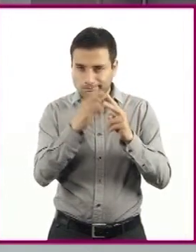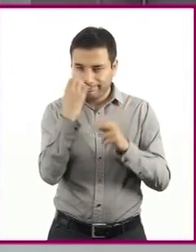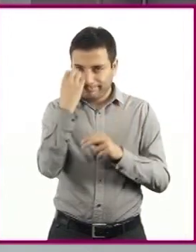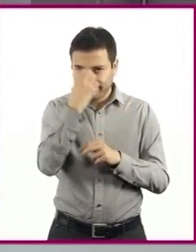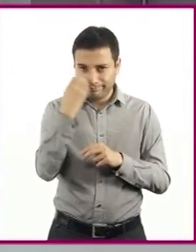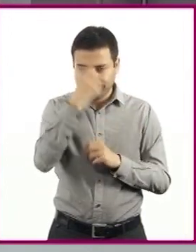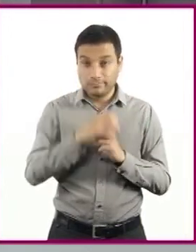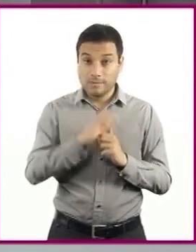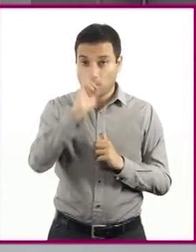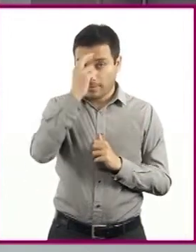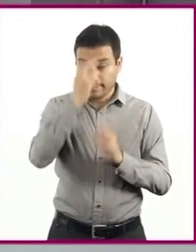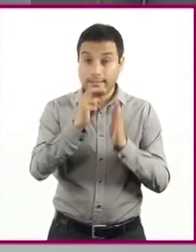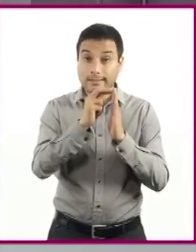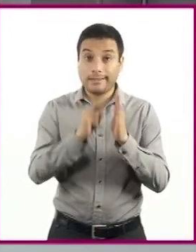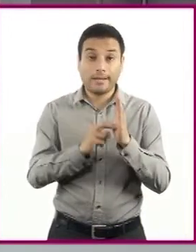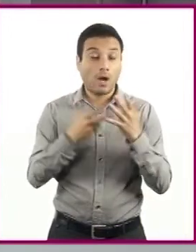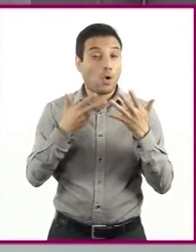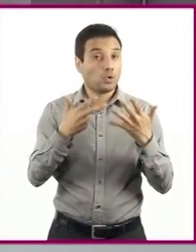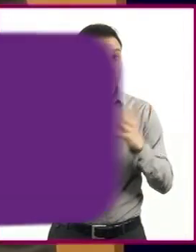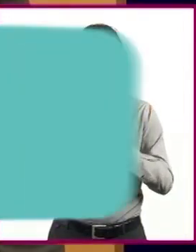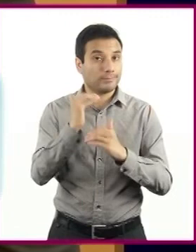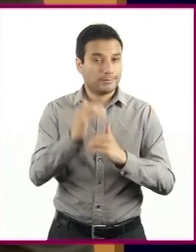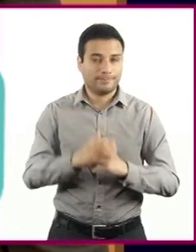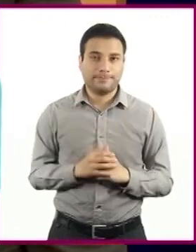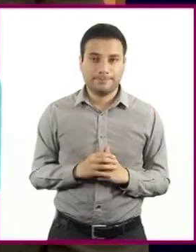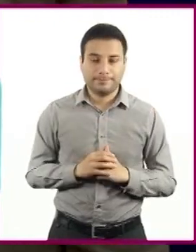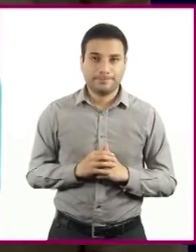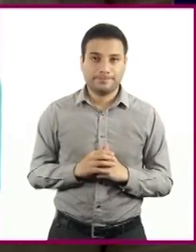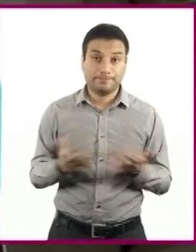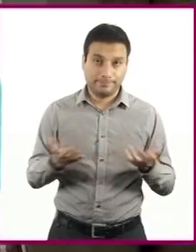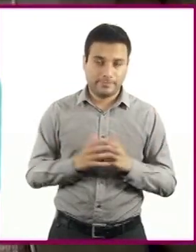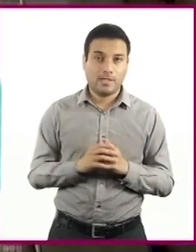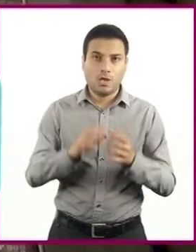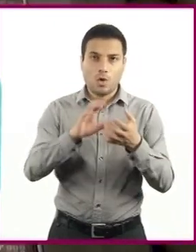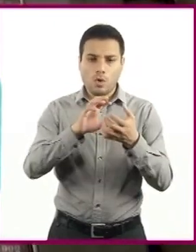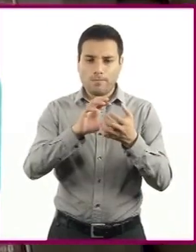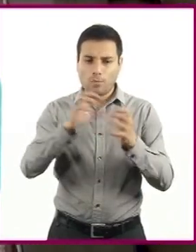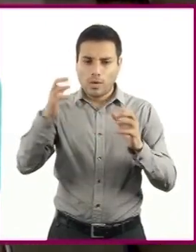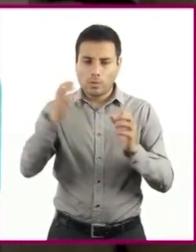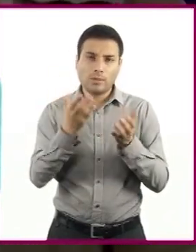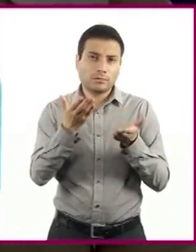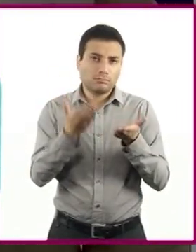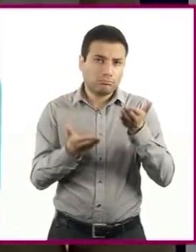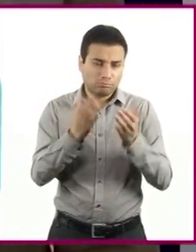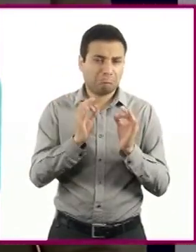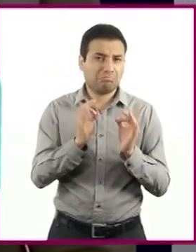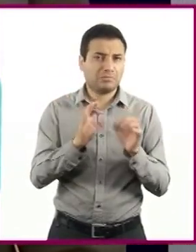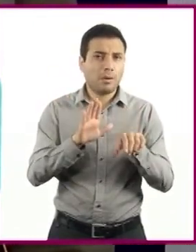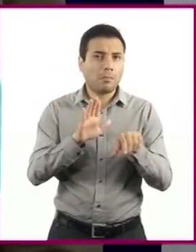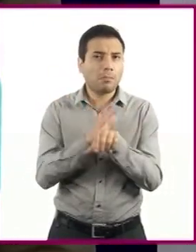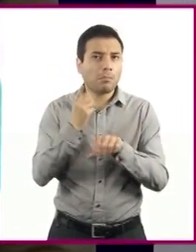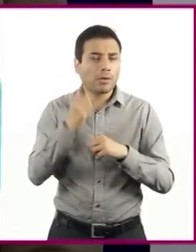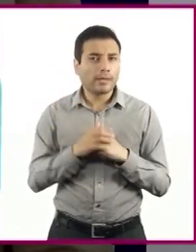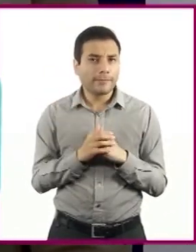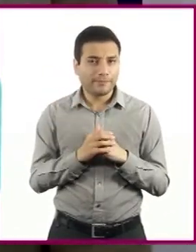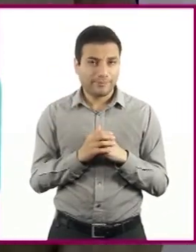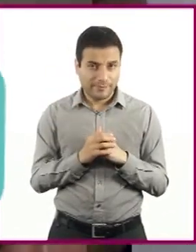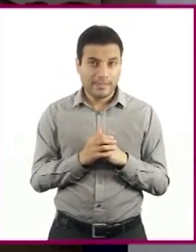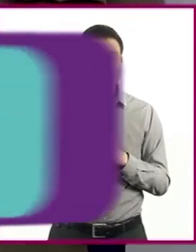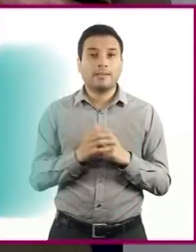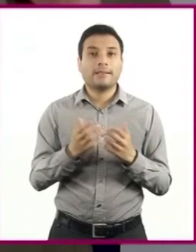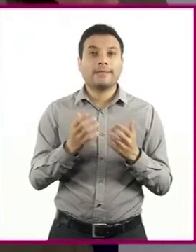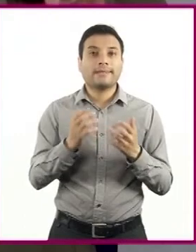cumplir con la regla del octeto. Estas moléculas son estables porque las capas de valencia de los átomos que las